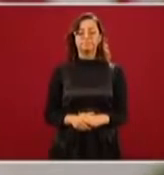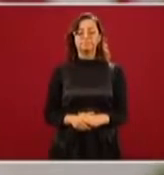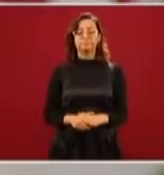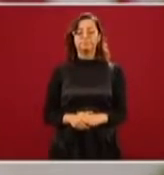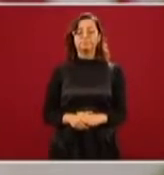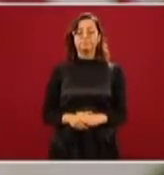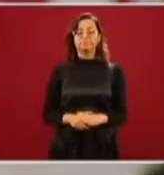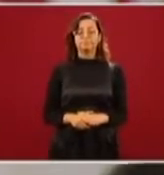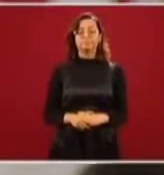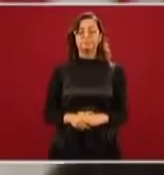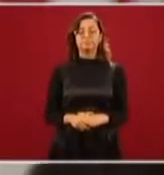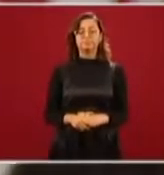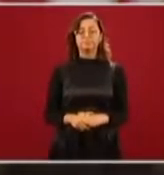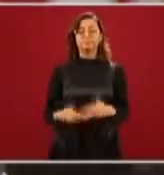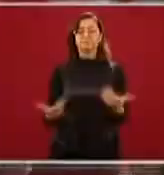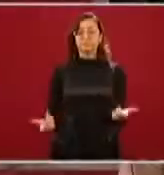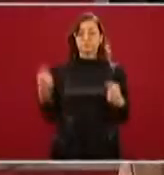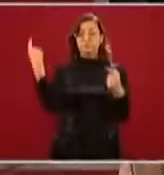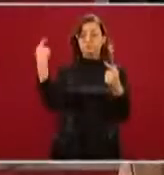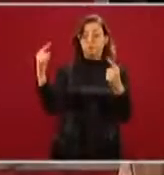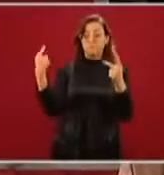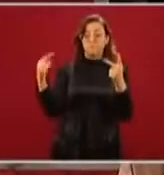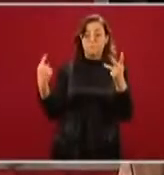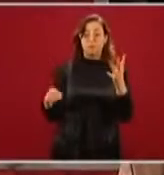Para dar cumplimiento a estas instrucciones,